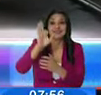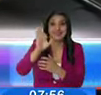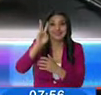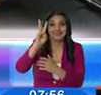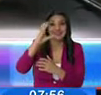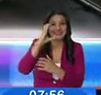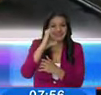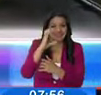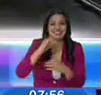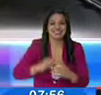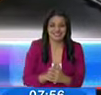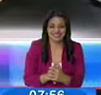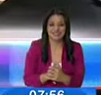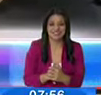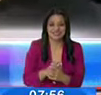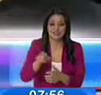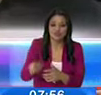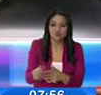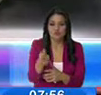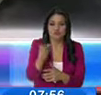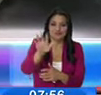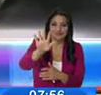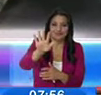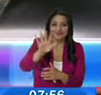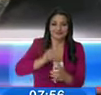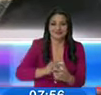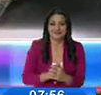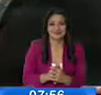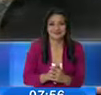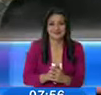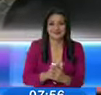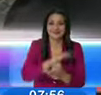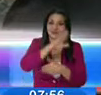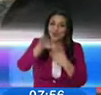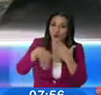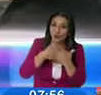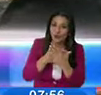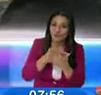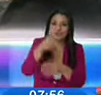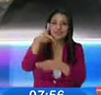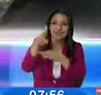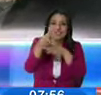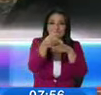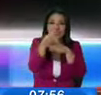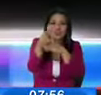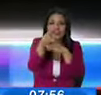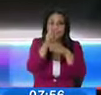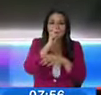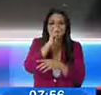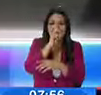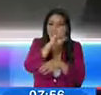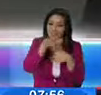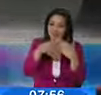Televicentro, para los empleados, camarógrafos y todo.